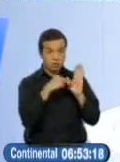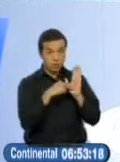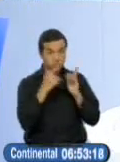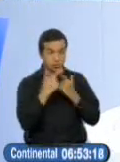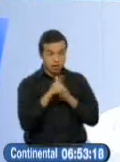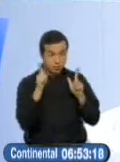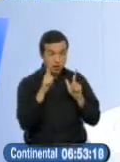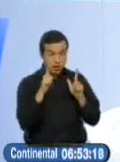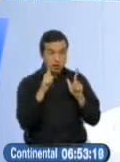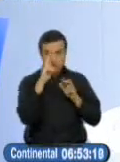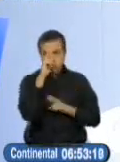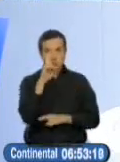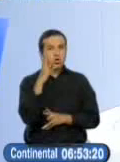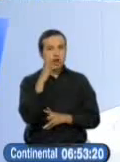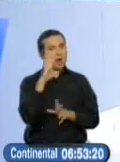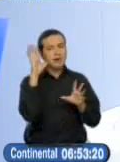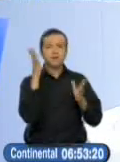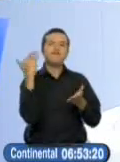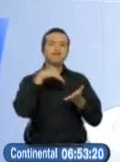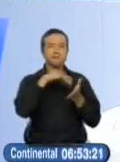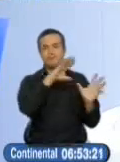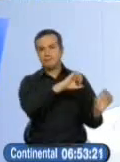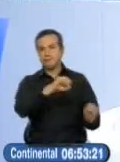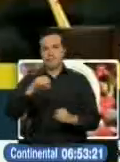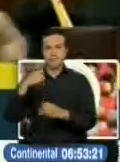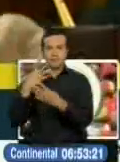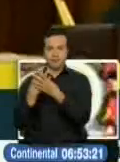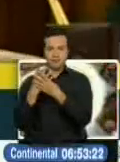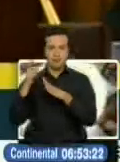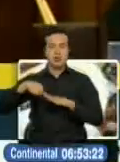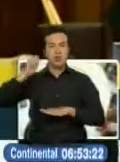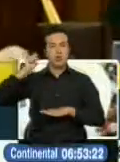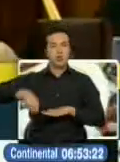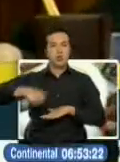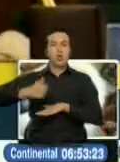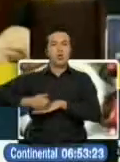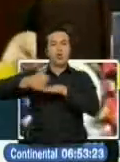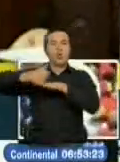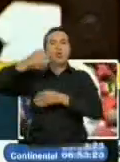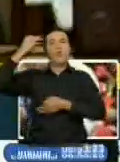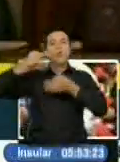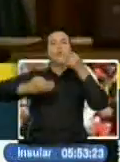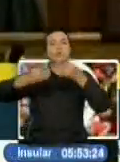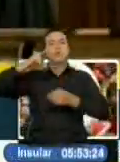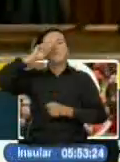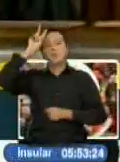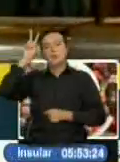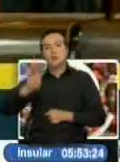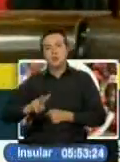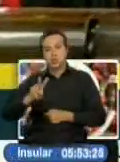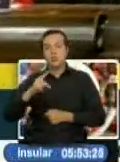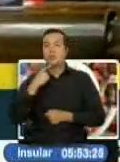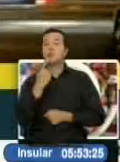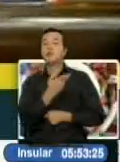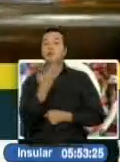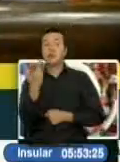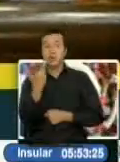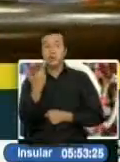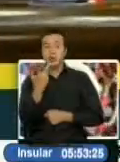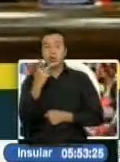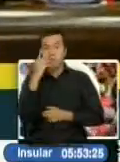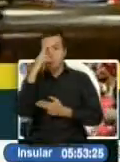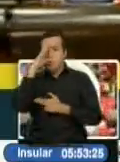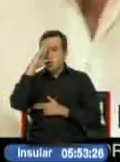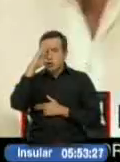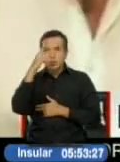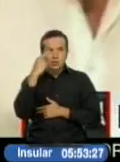su libertad en condiciones especiales. El Tribunal Supremo de Justicia de Venezuela indicó que recibieron información de fuentes de